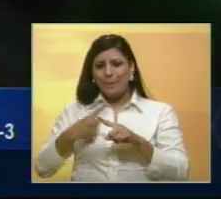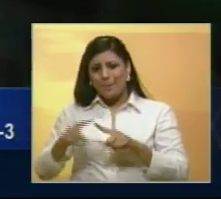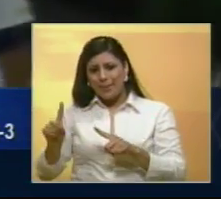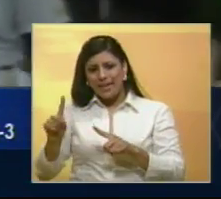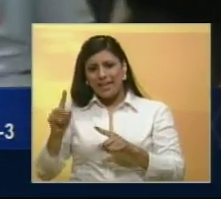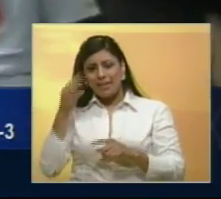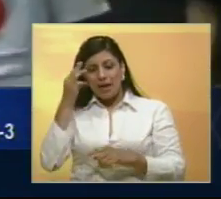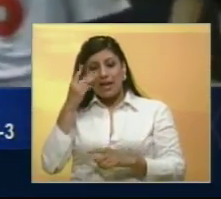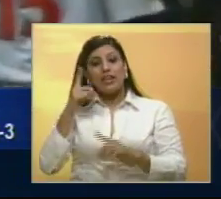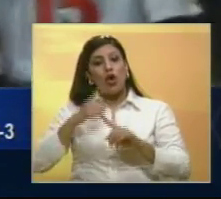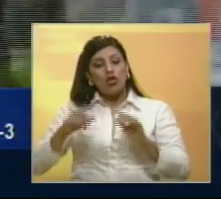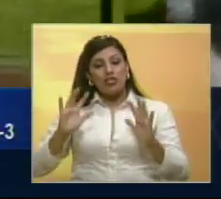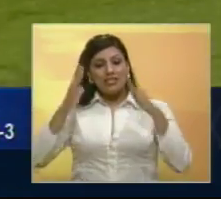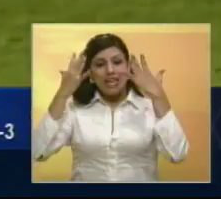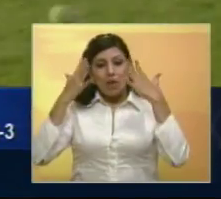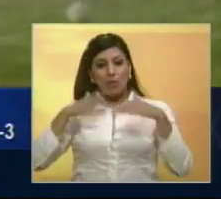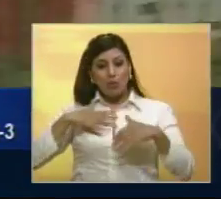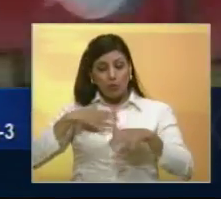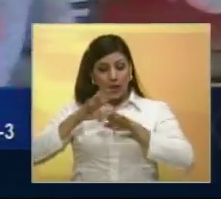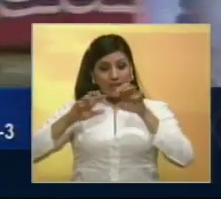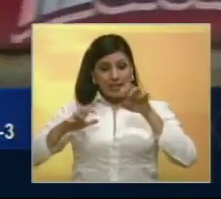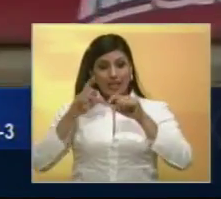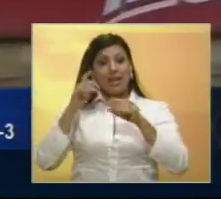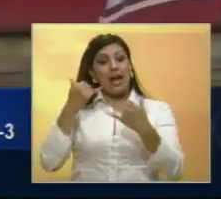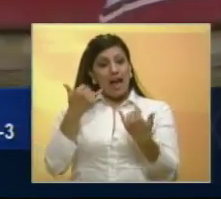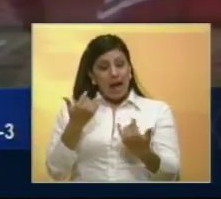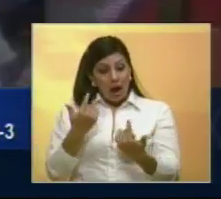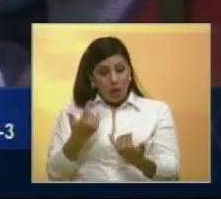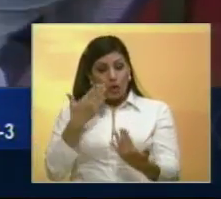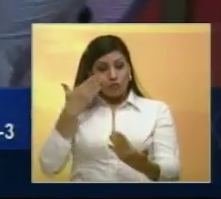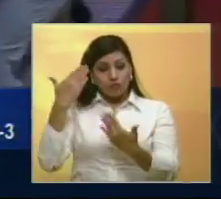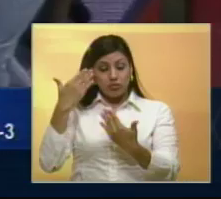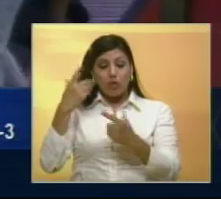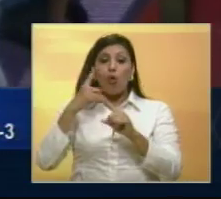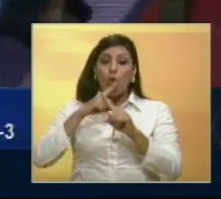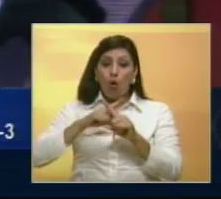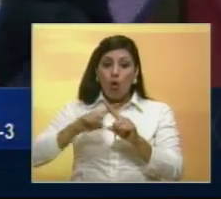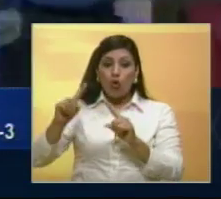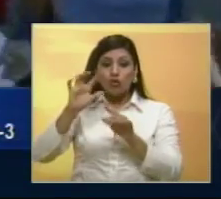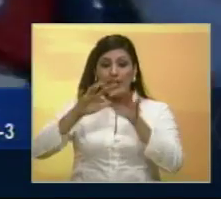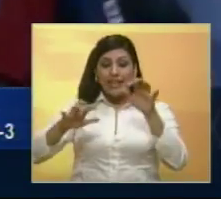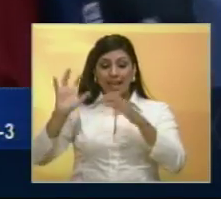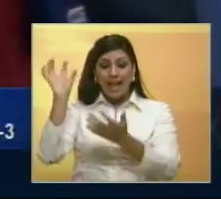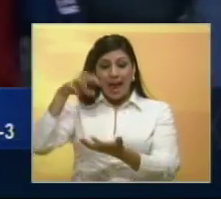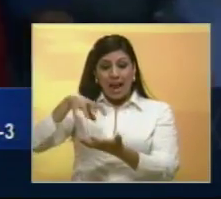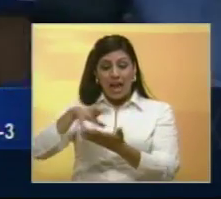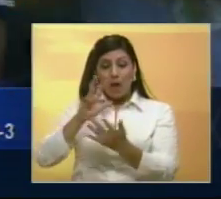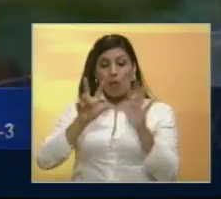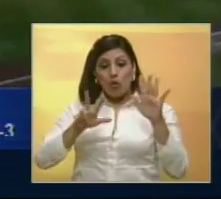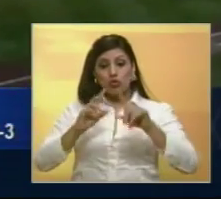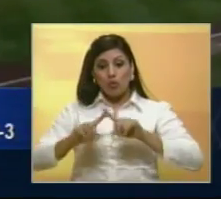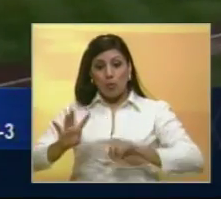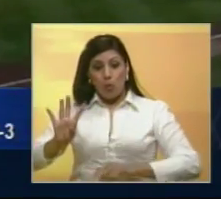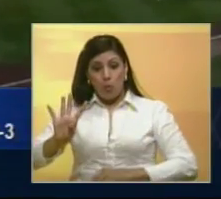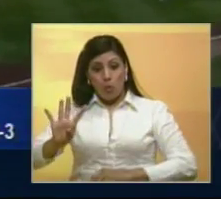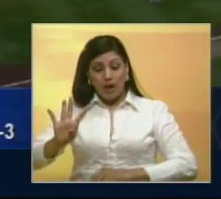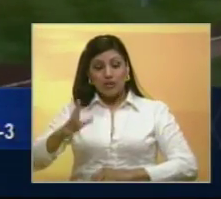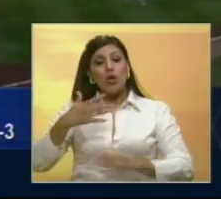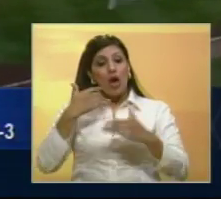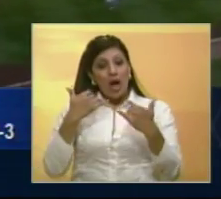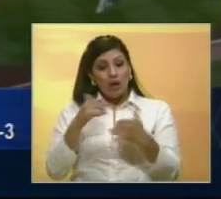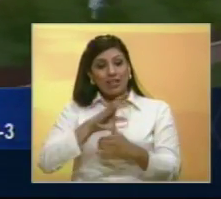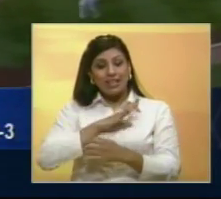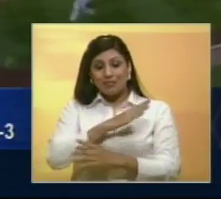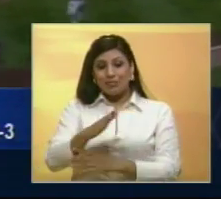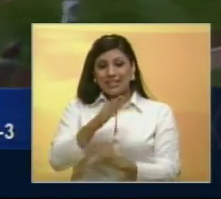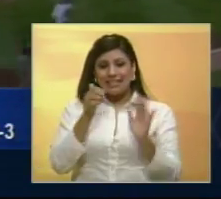Machi y salvó Pedro Rodríguez. De Maracay, los Tigres de Aragua superaron a los Tiburones de La Guaira 8 carreras por 4. Los felinos terminaron de sentenciar el